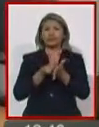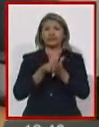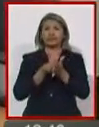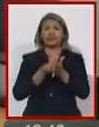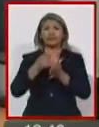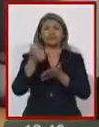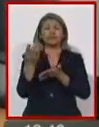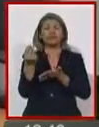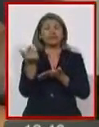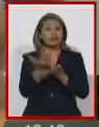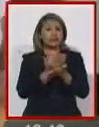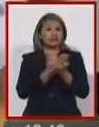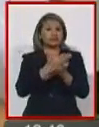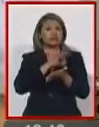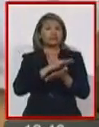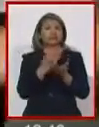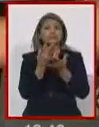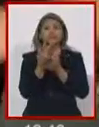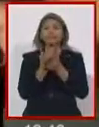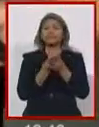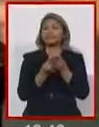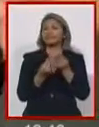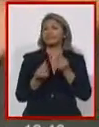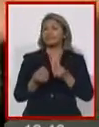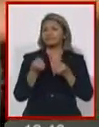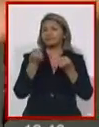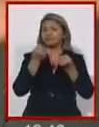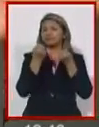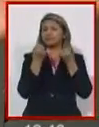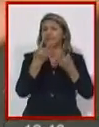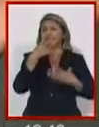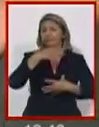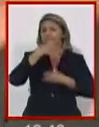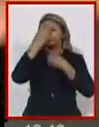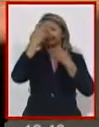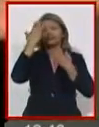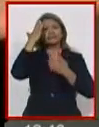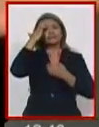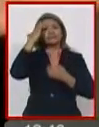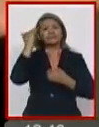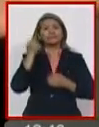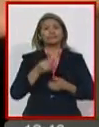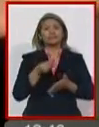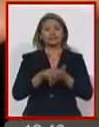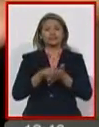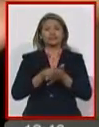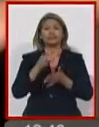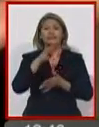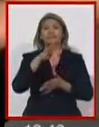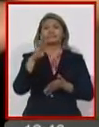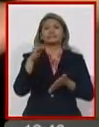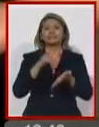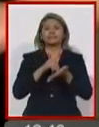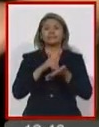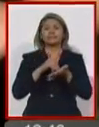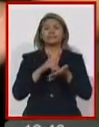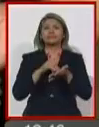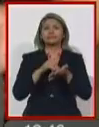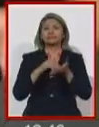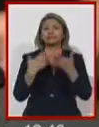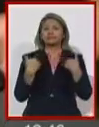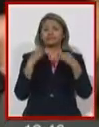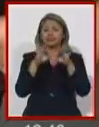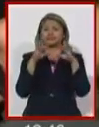las compañeras ganan miseria. Hay mucha molestia, señorita, porque cómo puede ser un sueldo de 4000 que no da,